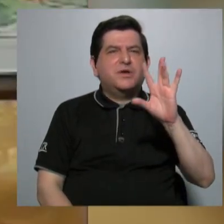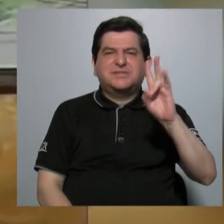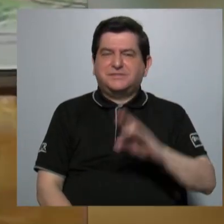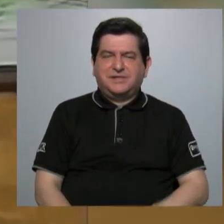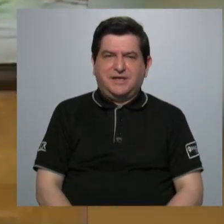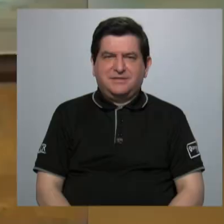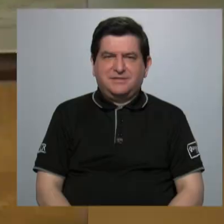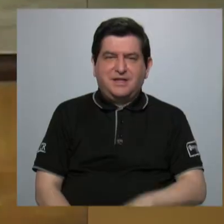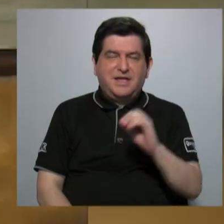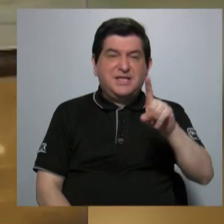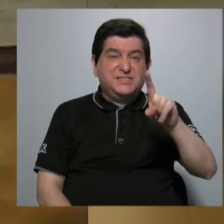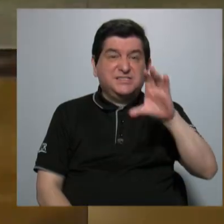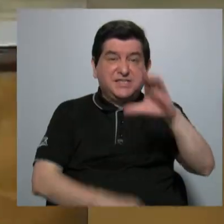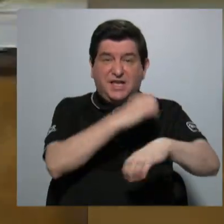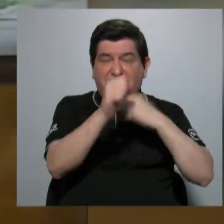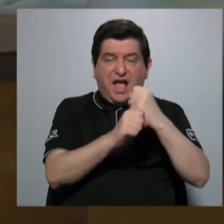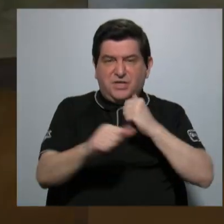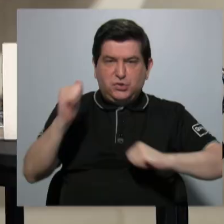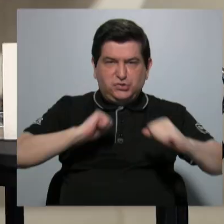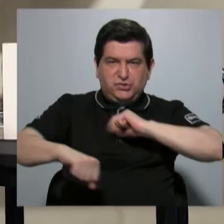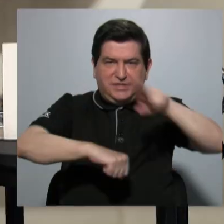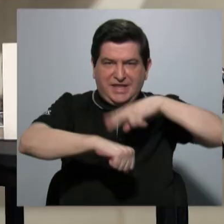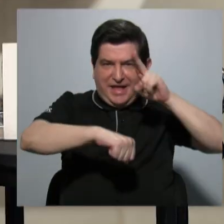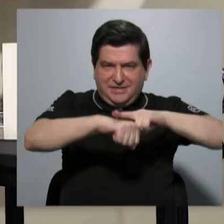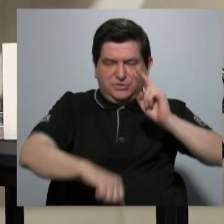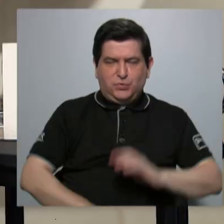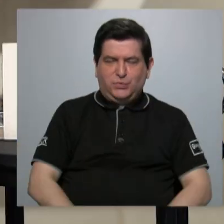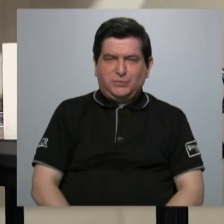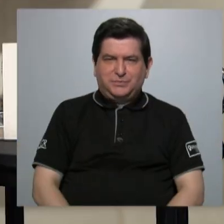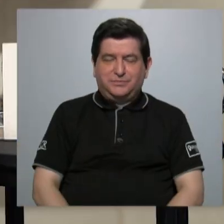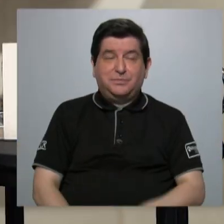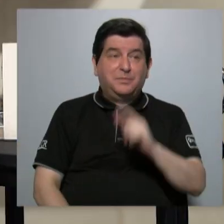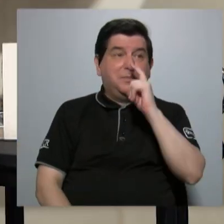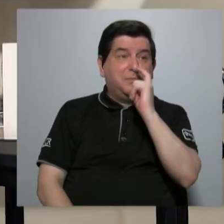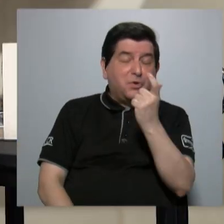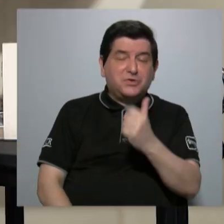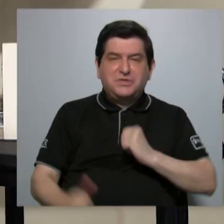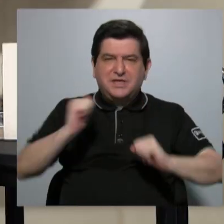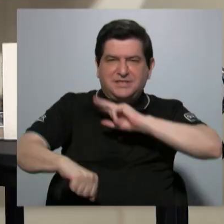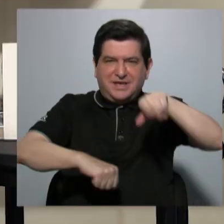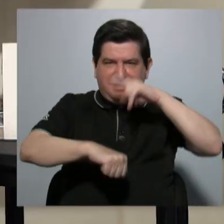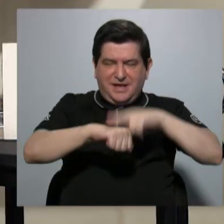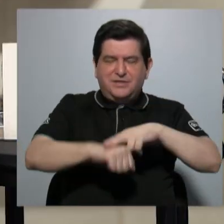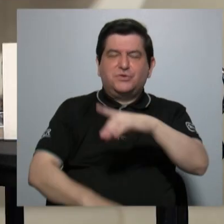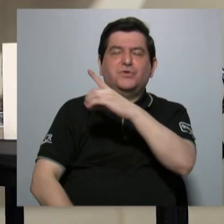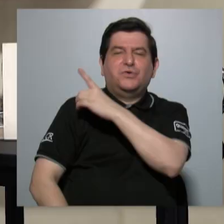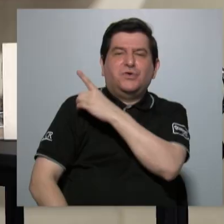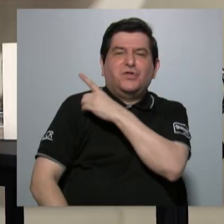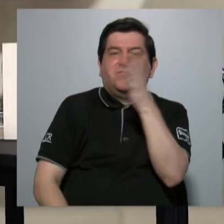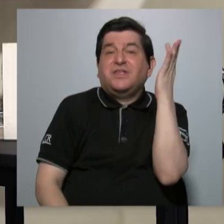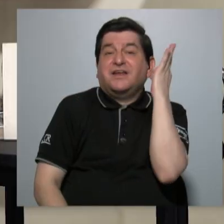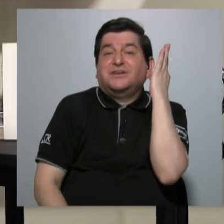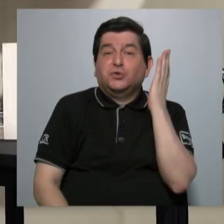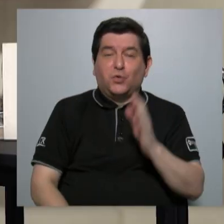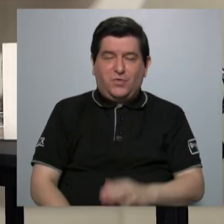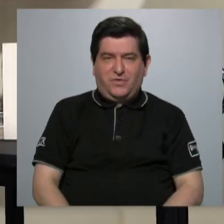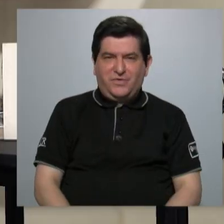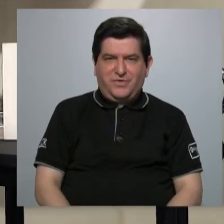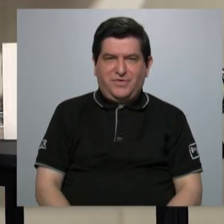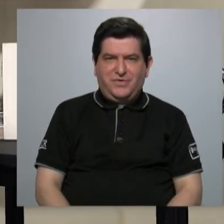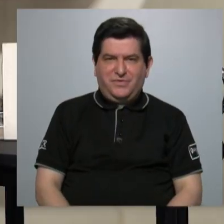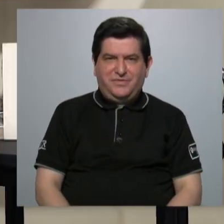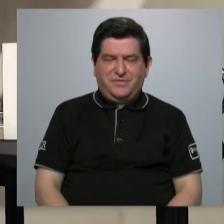y viene el centenario del Teatro Nacional. Entonces, por dicha que el Teatro Nacional tenía de directora, y